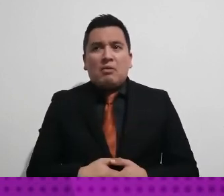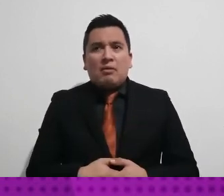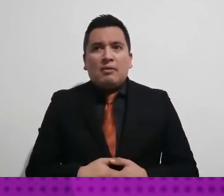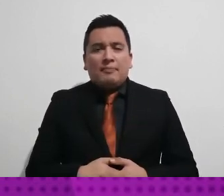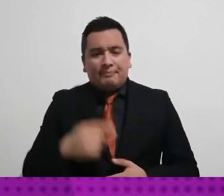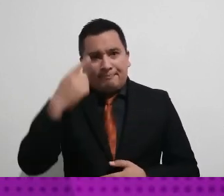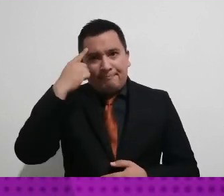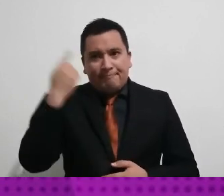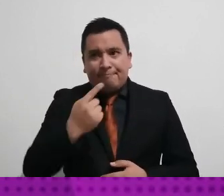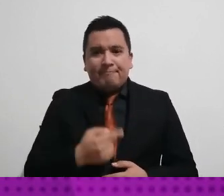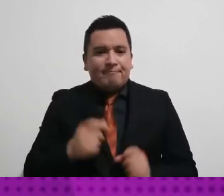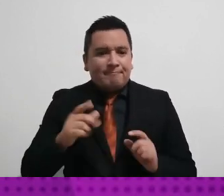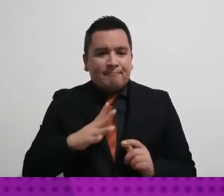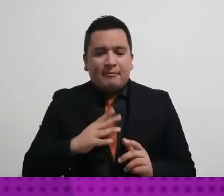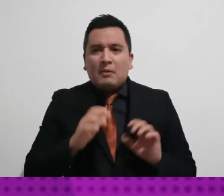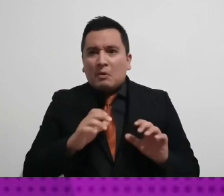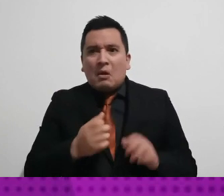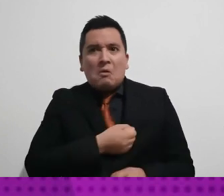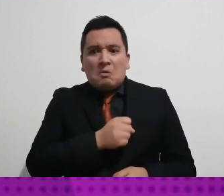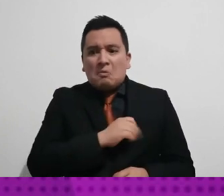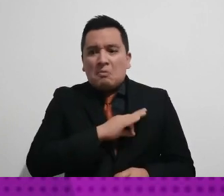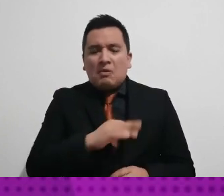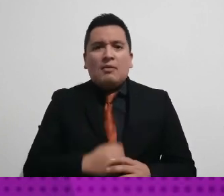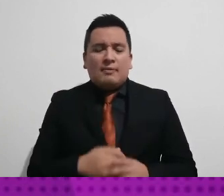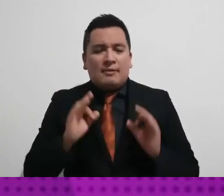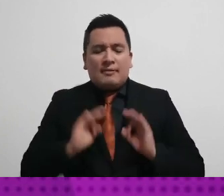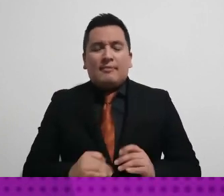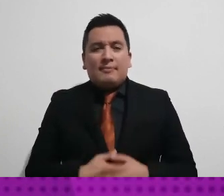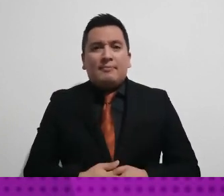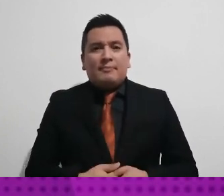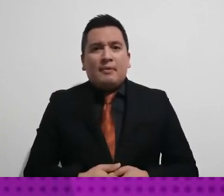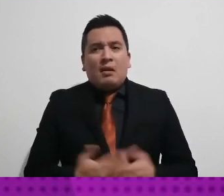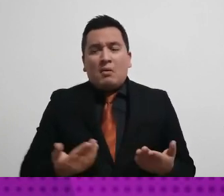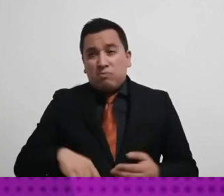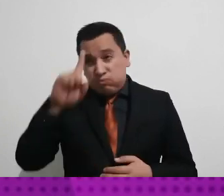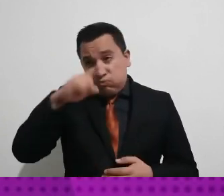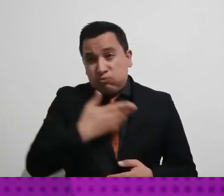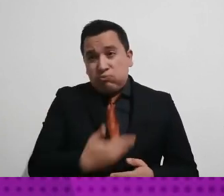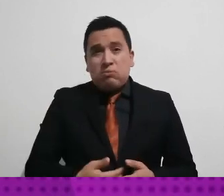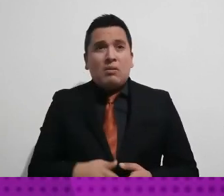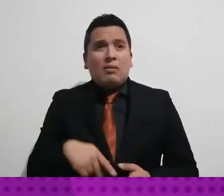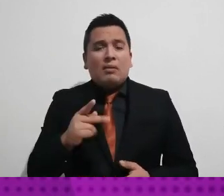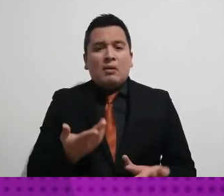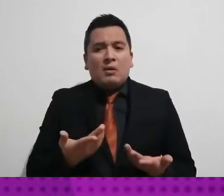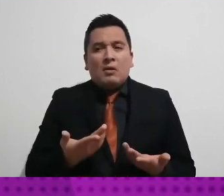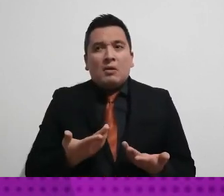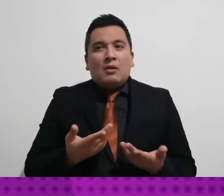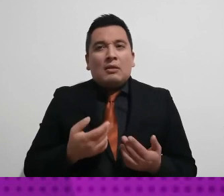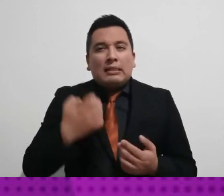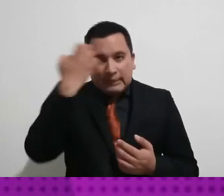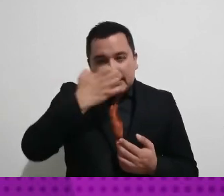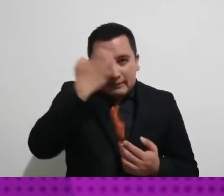instituciones, cuando se dan todo tipo de medidas de seguridad para que lo puedan hacer con toda tranquilidad. Consejera presidenta, lo que no se mide